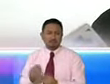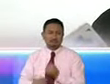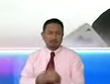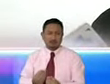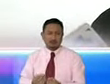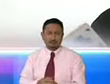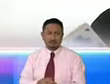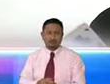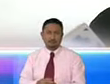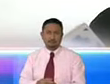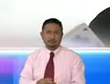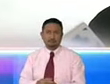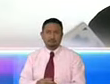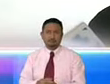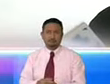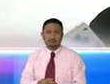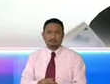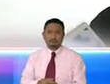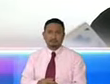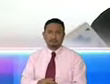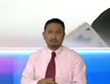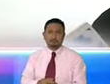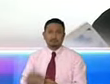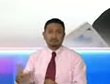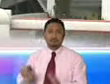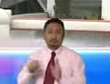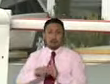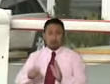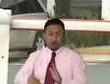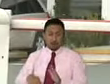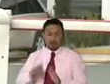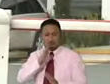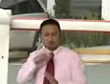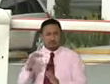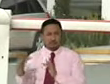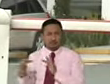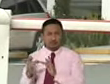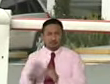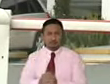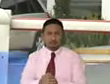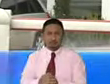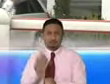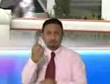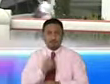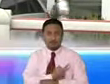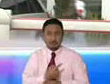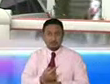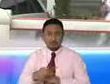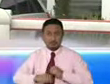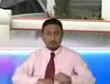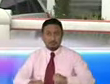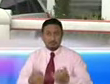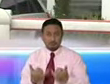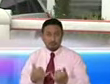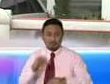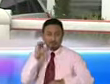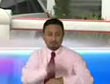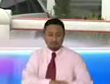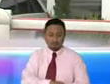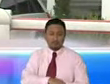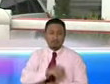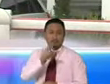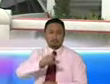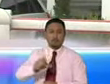aparentemente a tener contacto con su abogado defensor. En una semana de trabajo, agentes del bloque de búsqueda han logrado la captura de cuatro